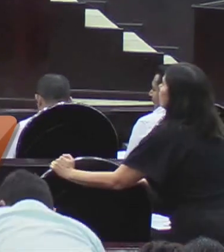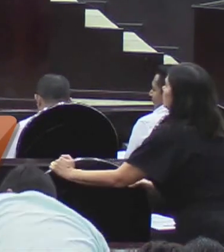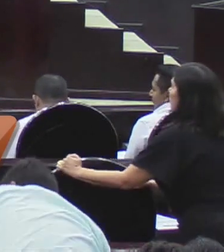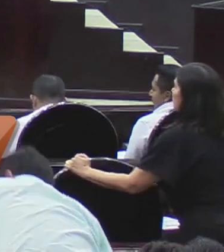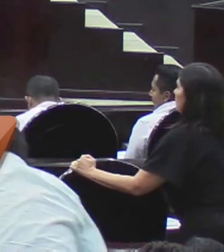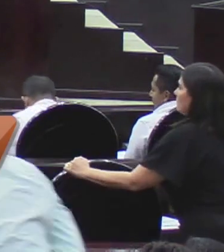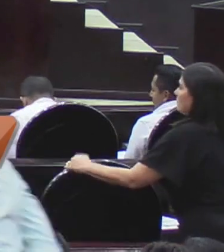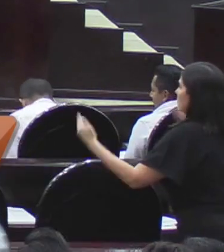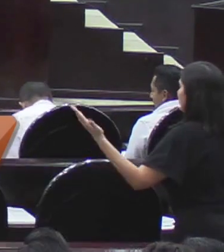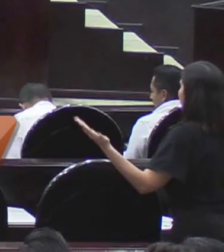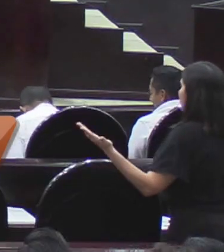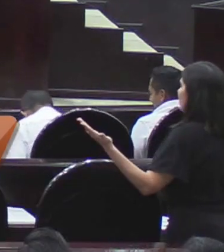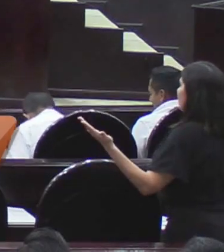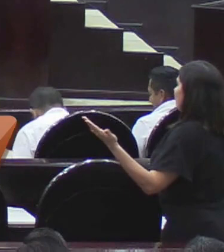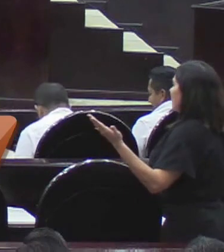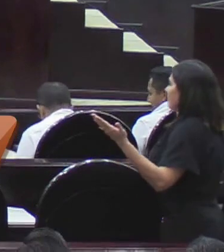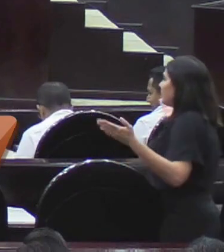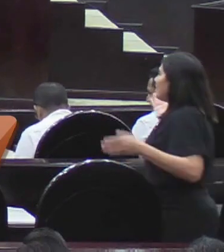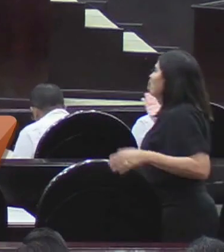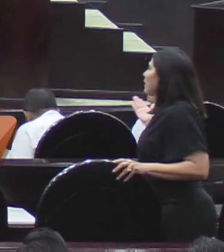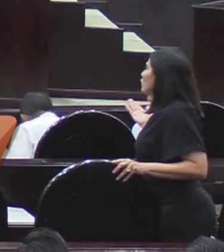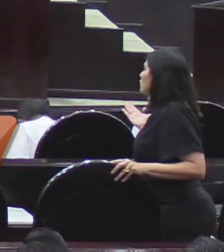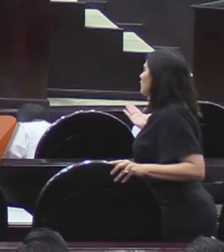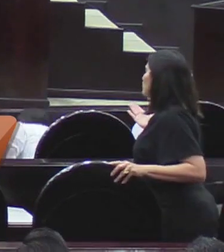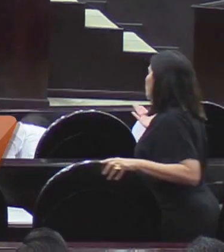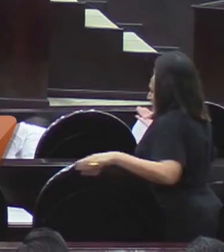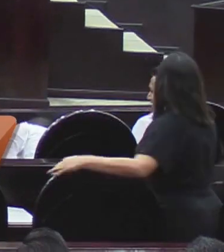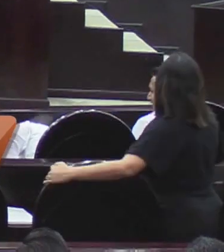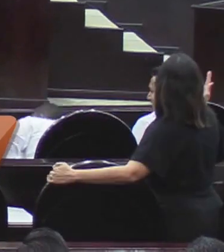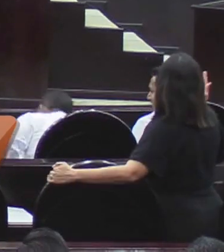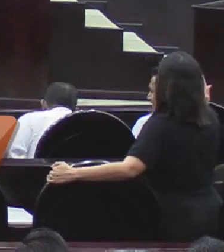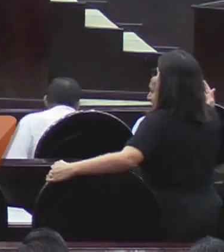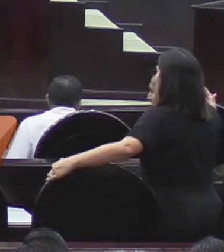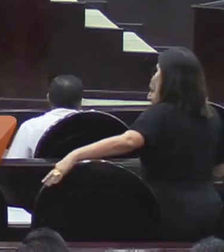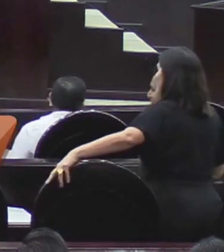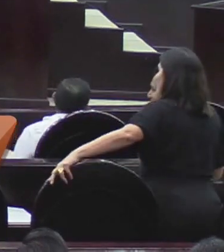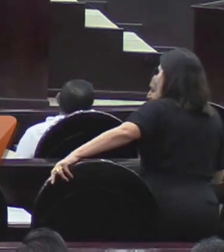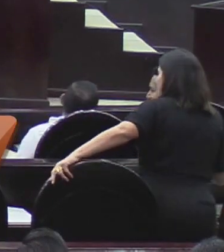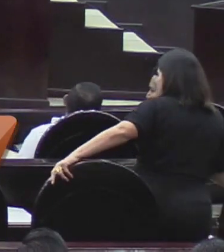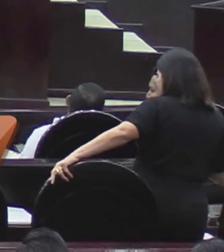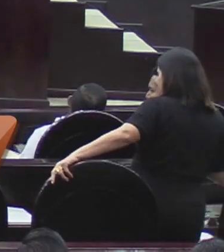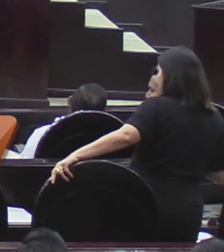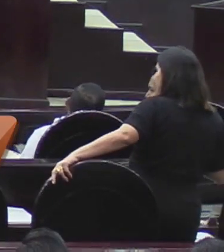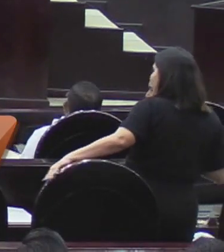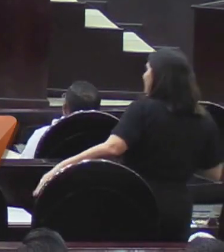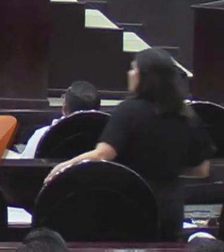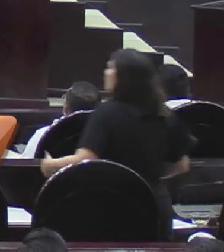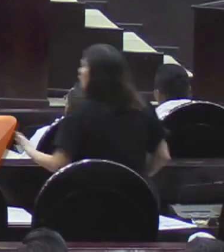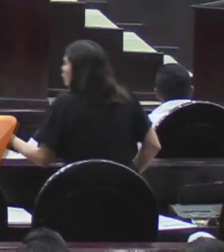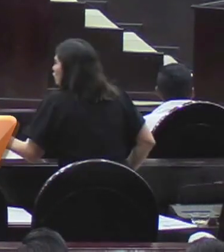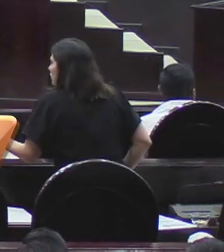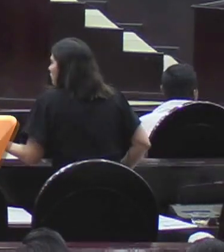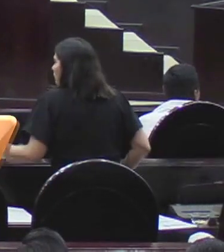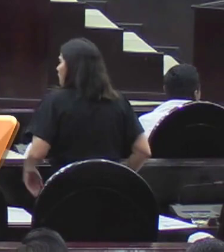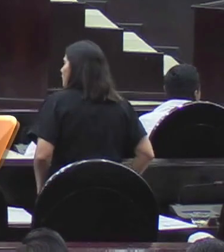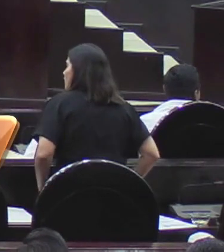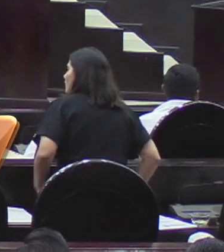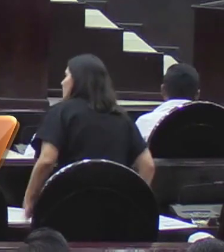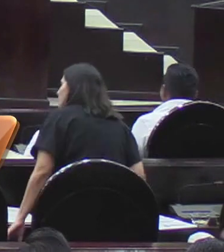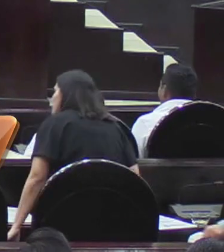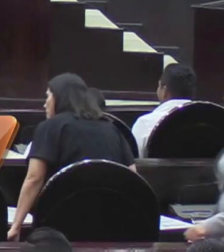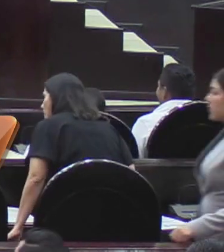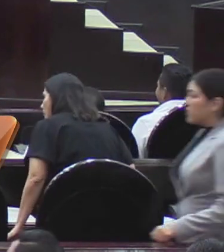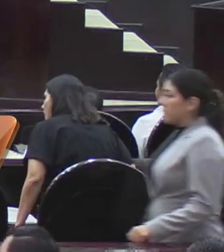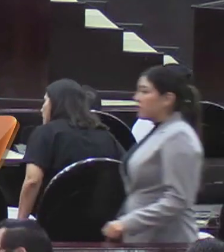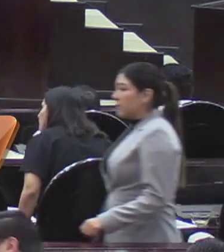punto número uno lectura y en su caso aprobación del acta de la sesión anterior punto número dos y todos aquellos asuntos